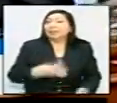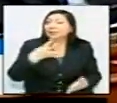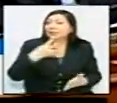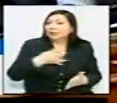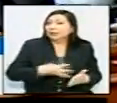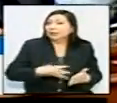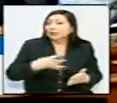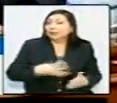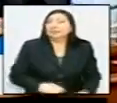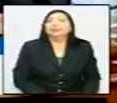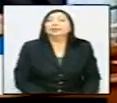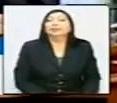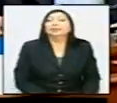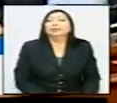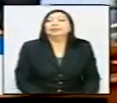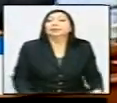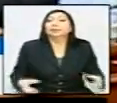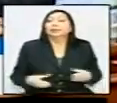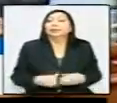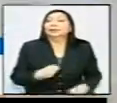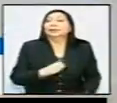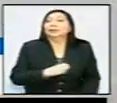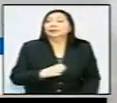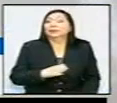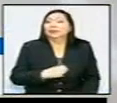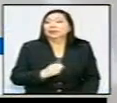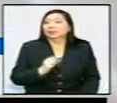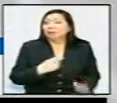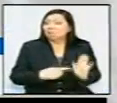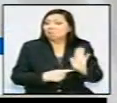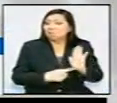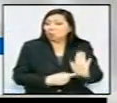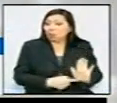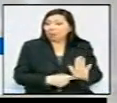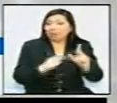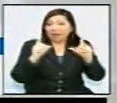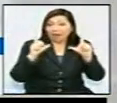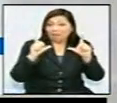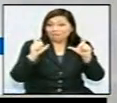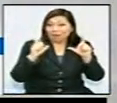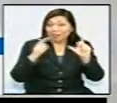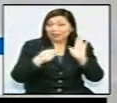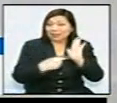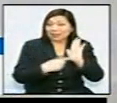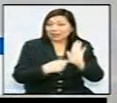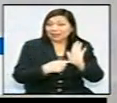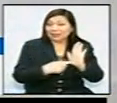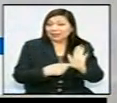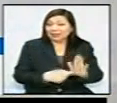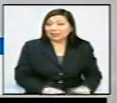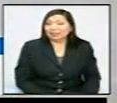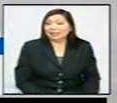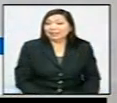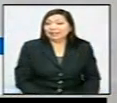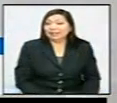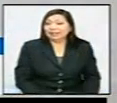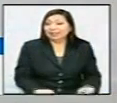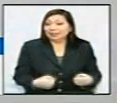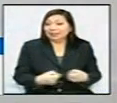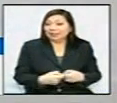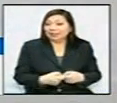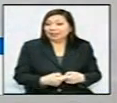testigo protagonista de la comisión de ética aparece en la foto principal de perfil de la red